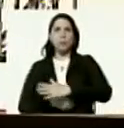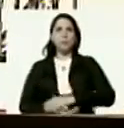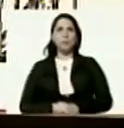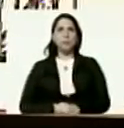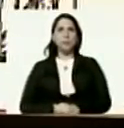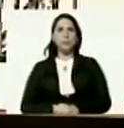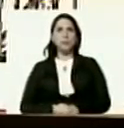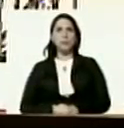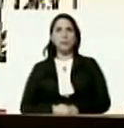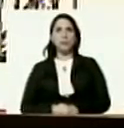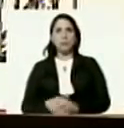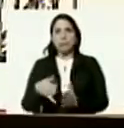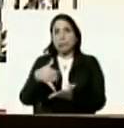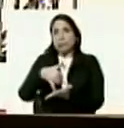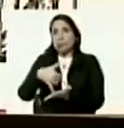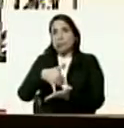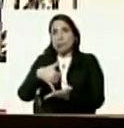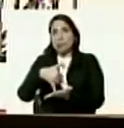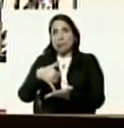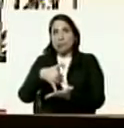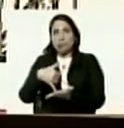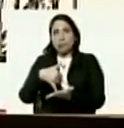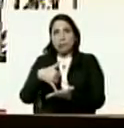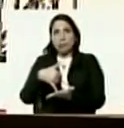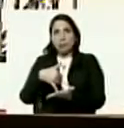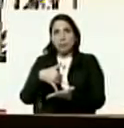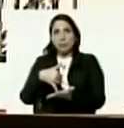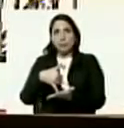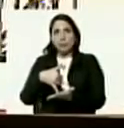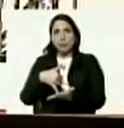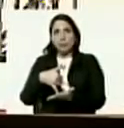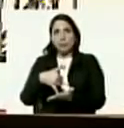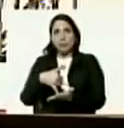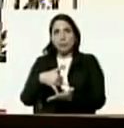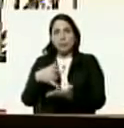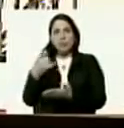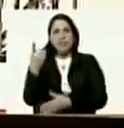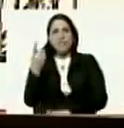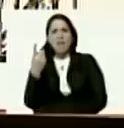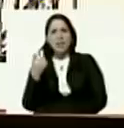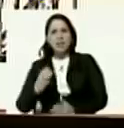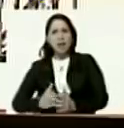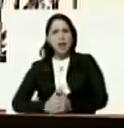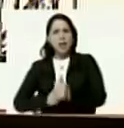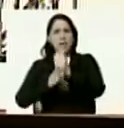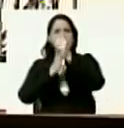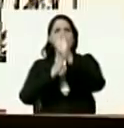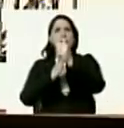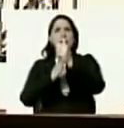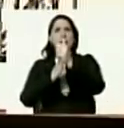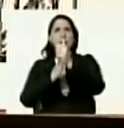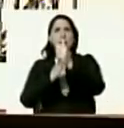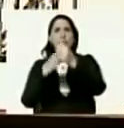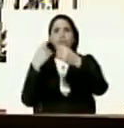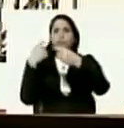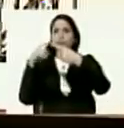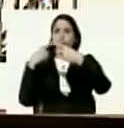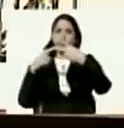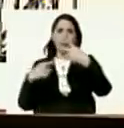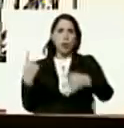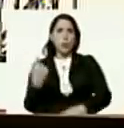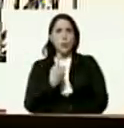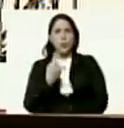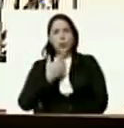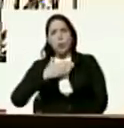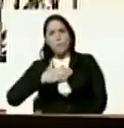su debilitamiento, su falta de liderazgo. En fin, lo único que ellos